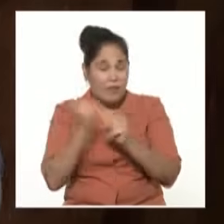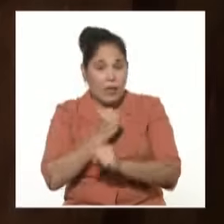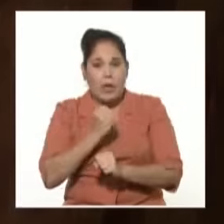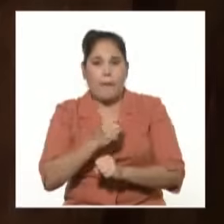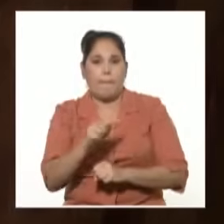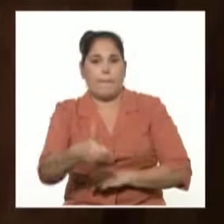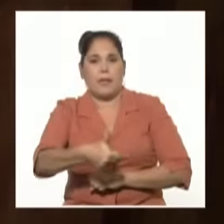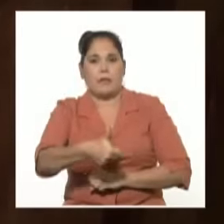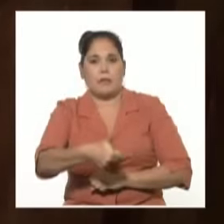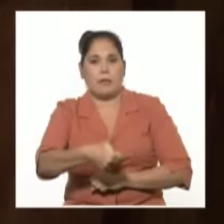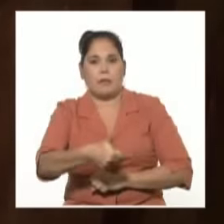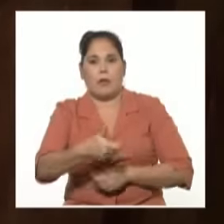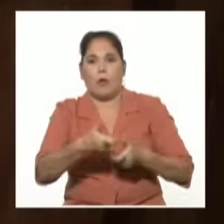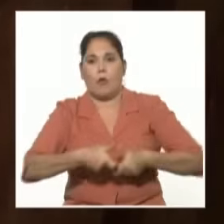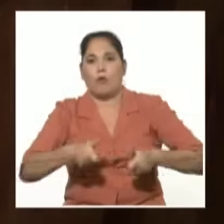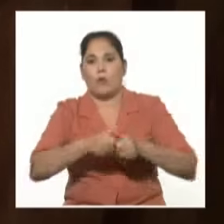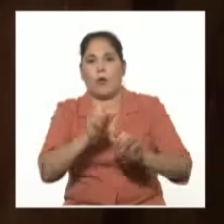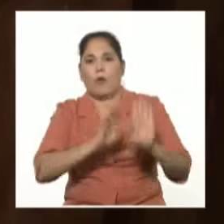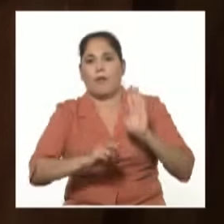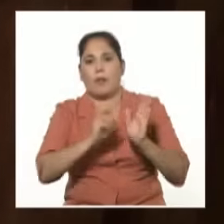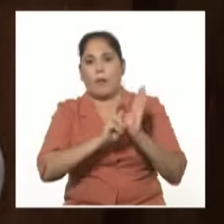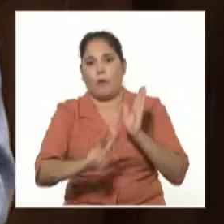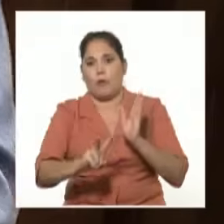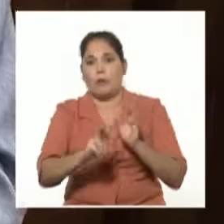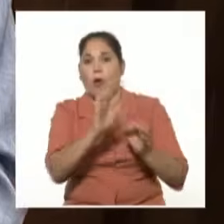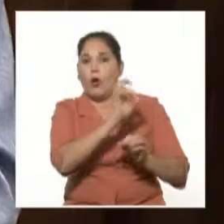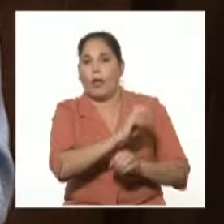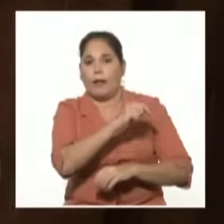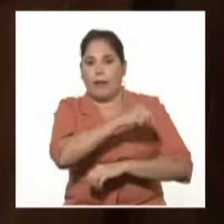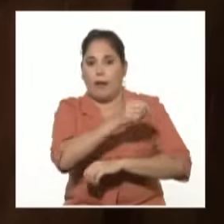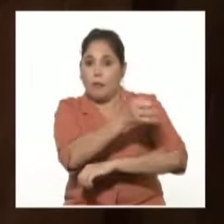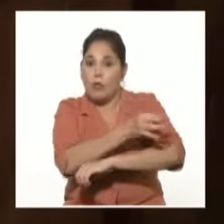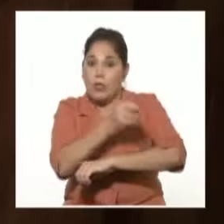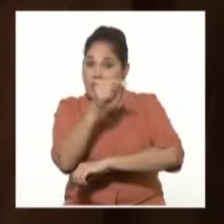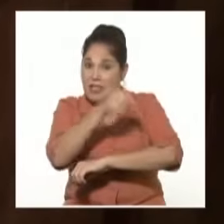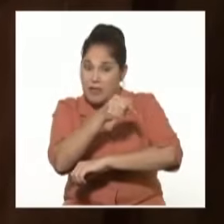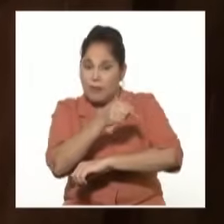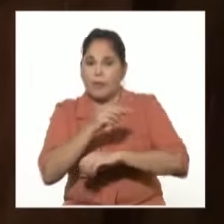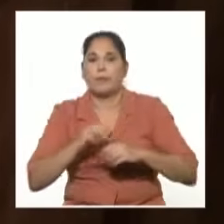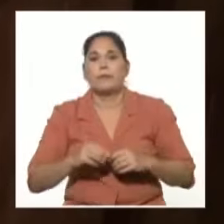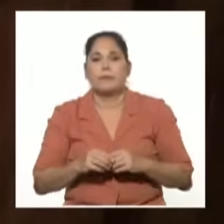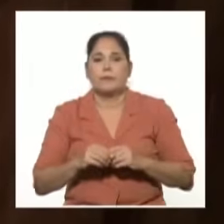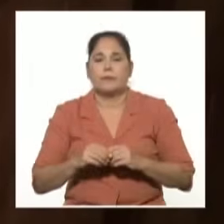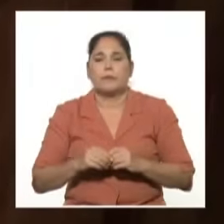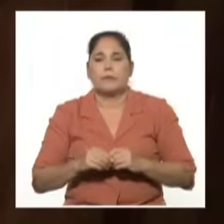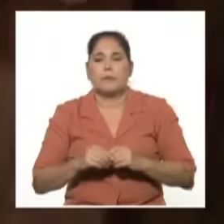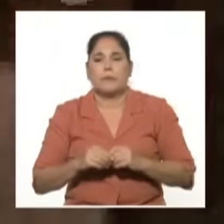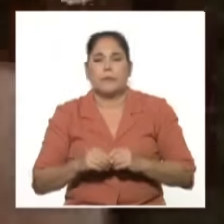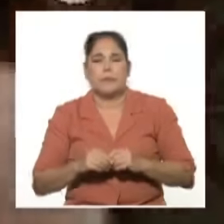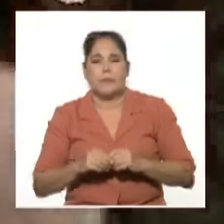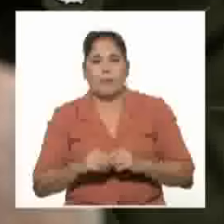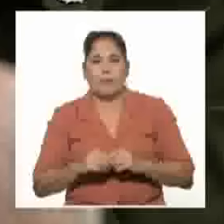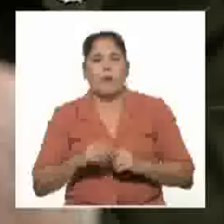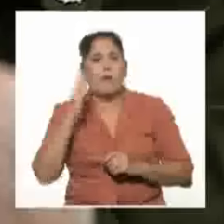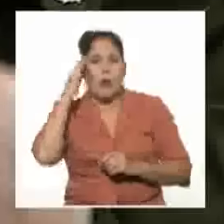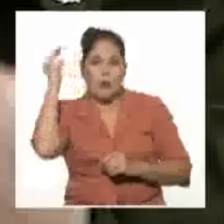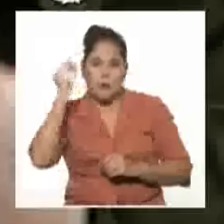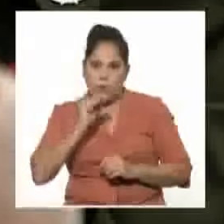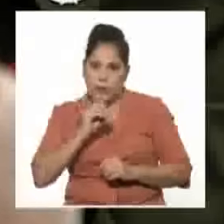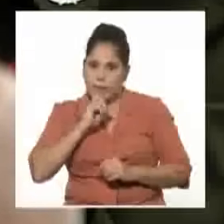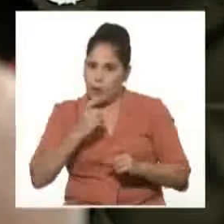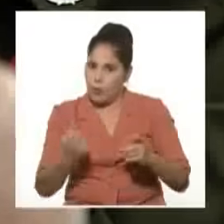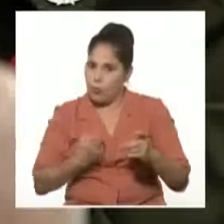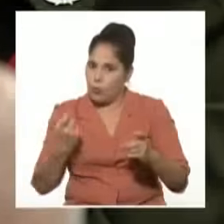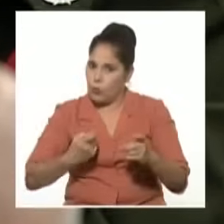presidentas y presidentes de los consejos de defensa de las provincias, municipios y zonas de defensa. Sé que en el fragor de batallas